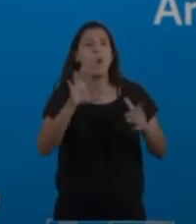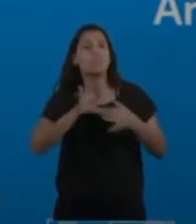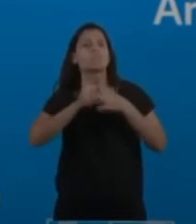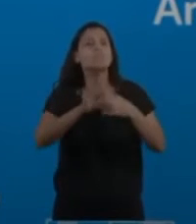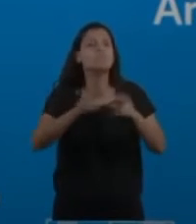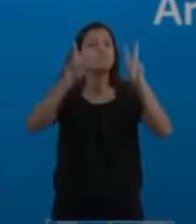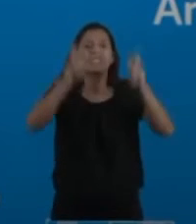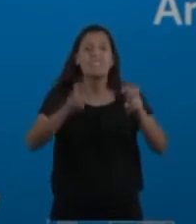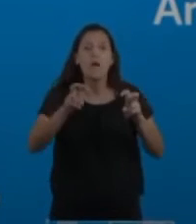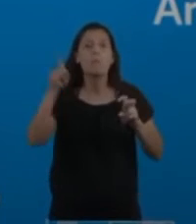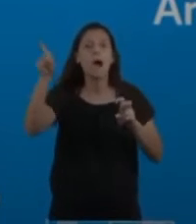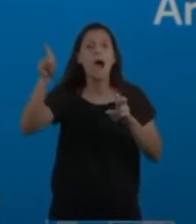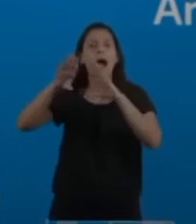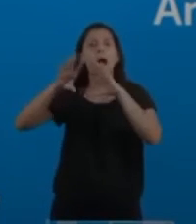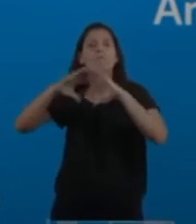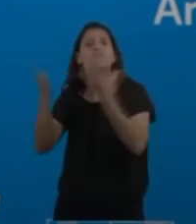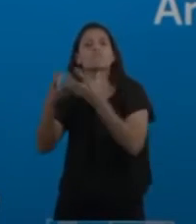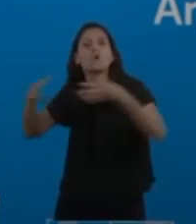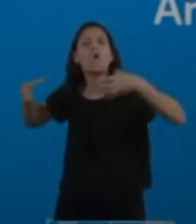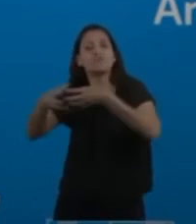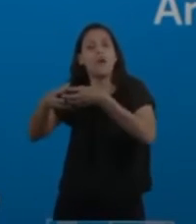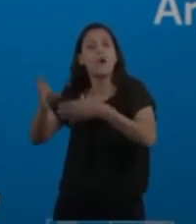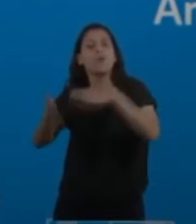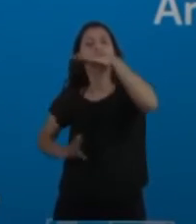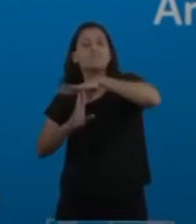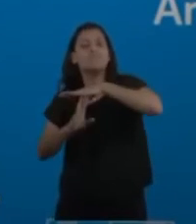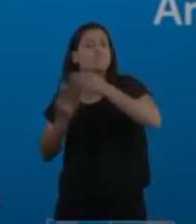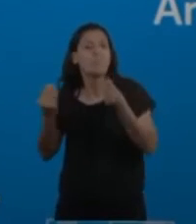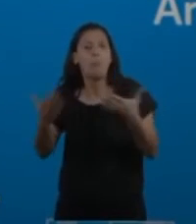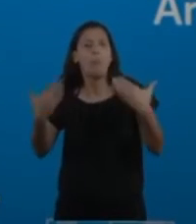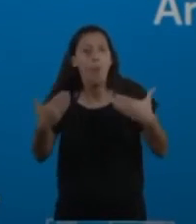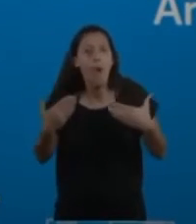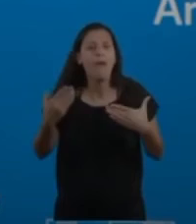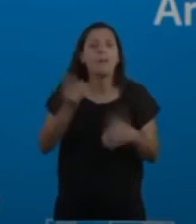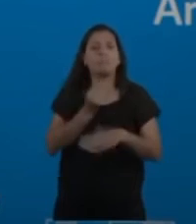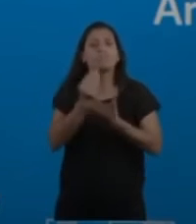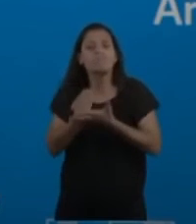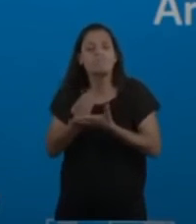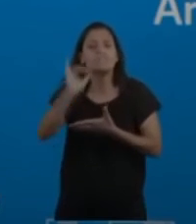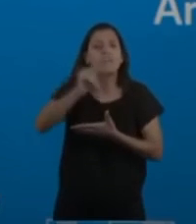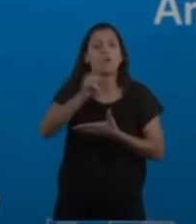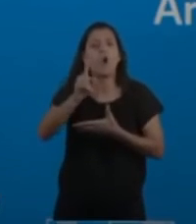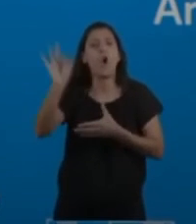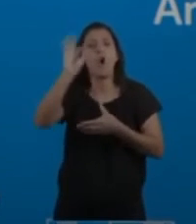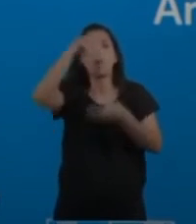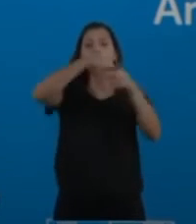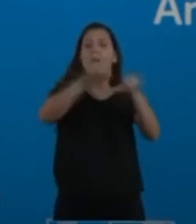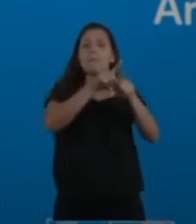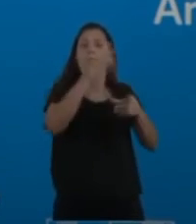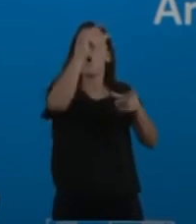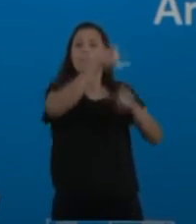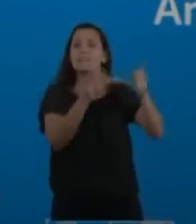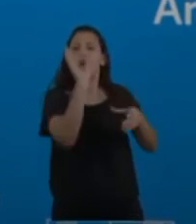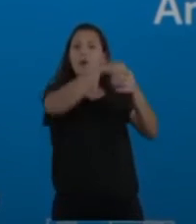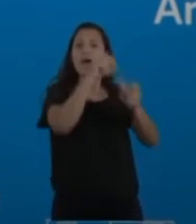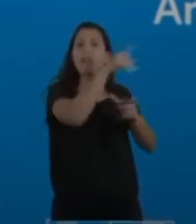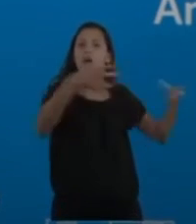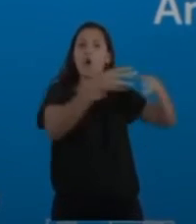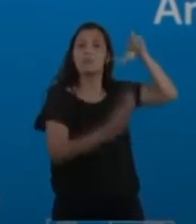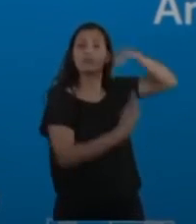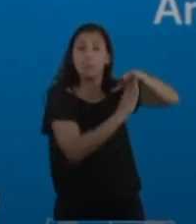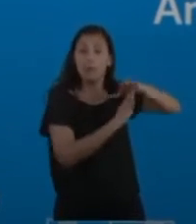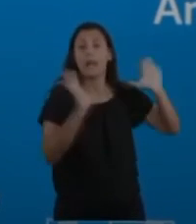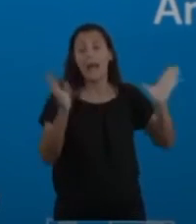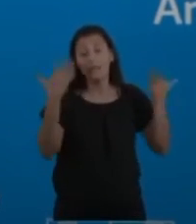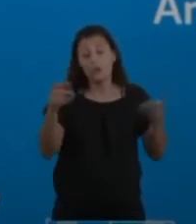con la función del consejo de la magistratura la posibilidad de ser presidida por alguien de la corte suprema y por eso no está contemplado y no